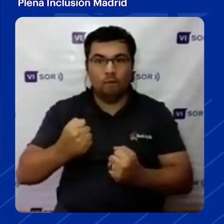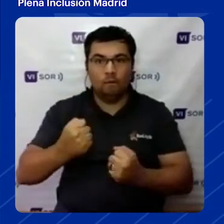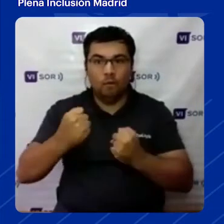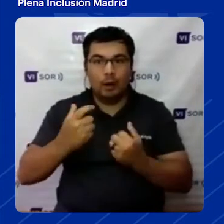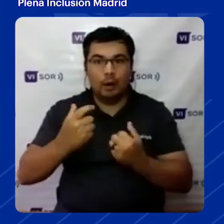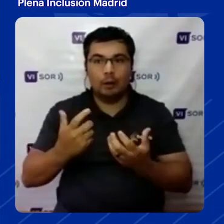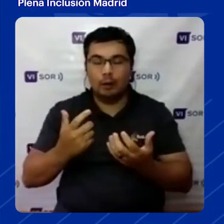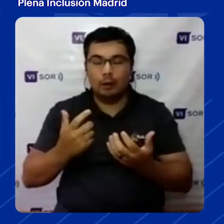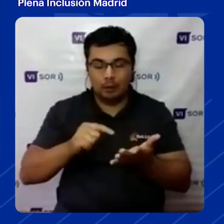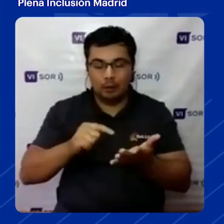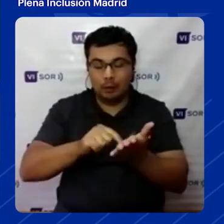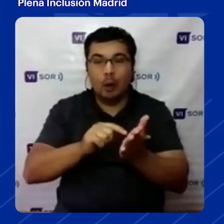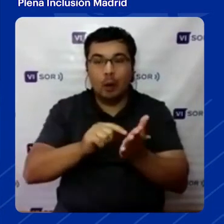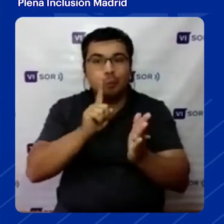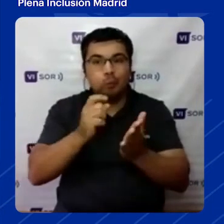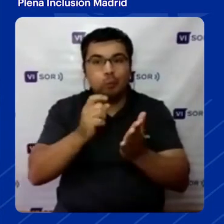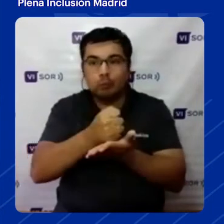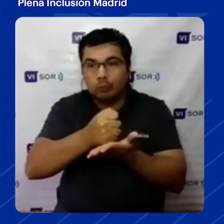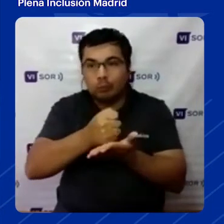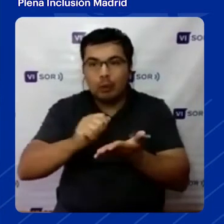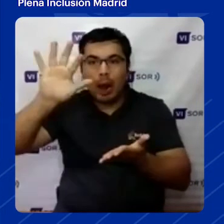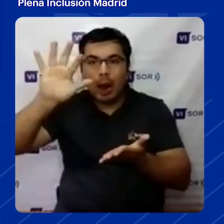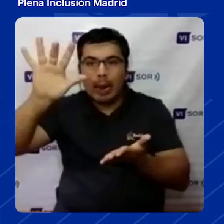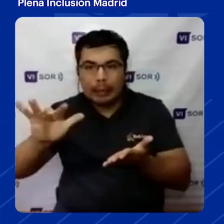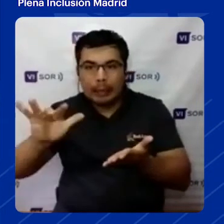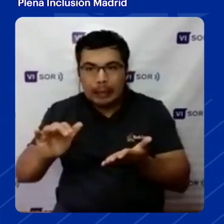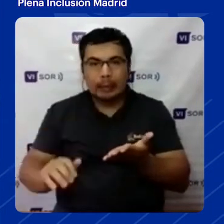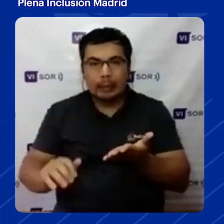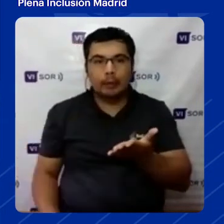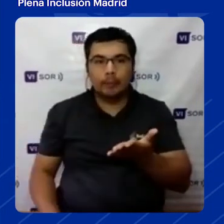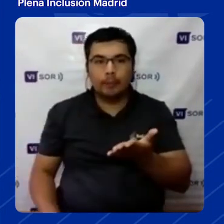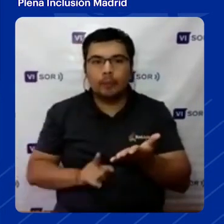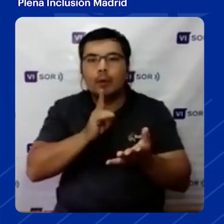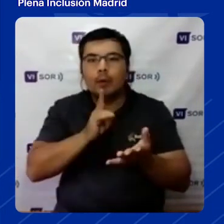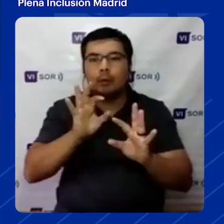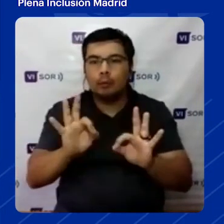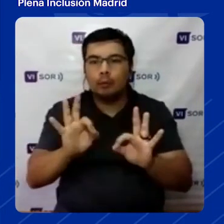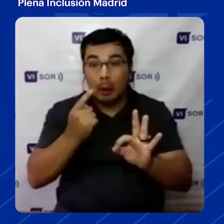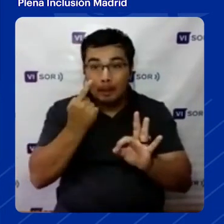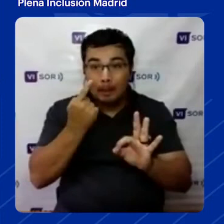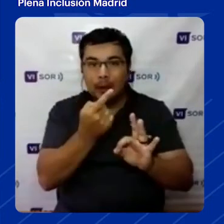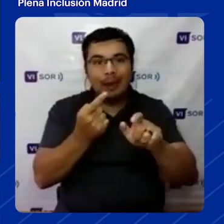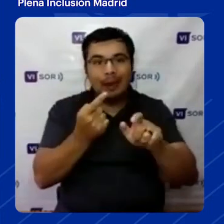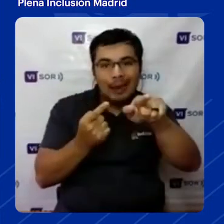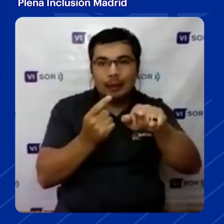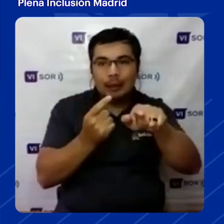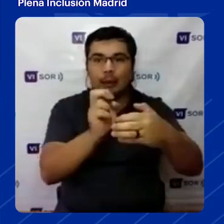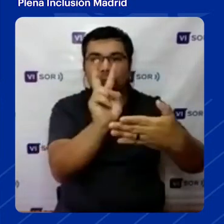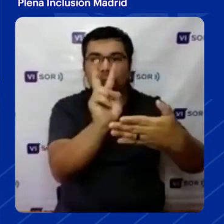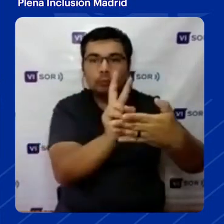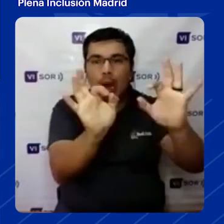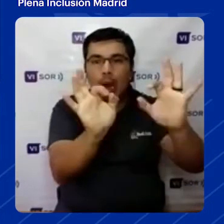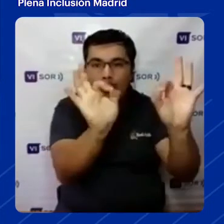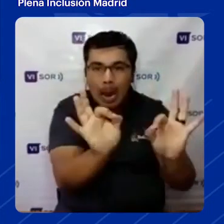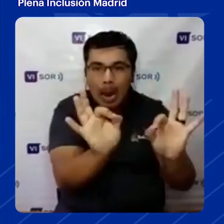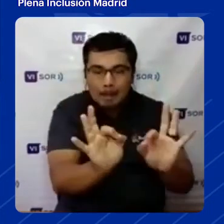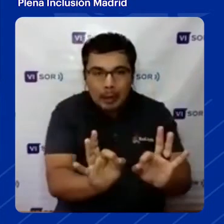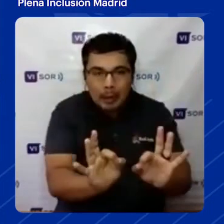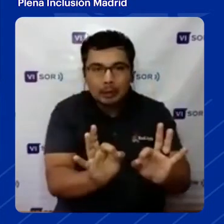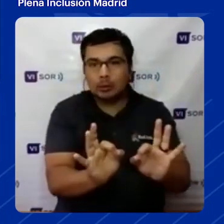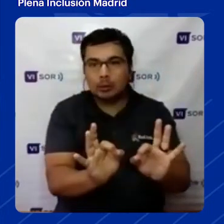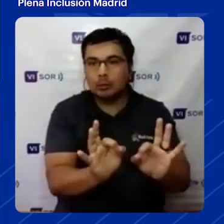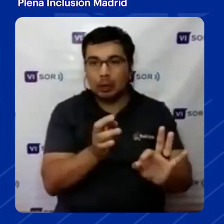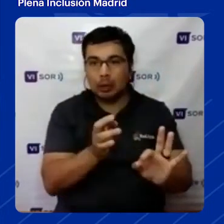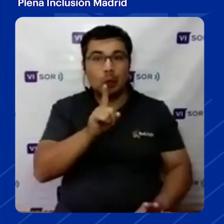características especiales y que, como ven, pues esta es la explicación del prospecto original que tenemos en España sobre